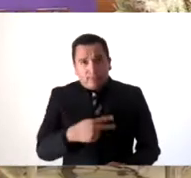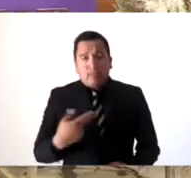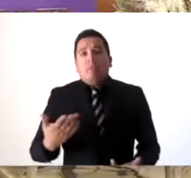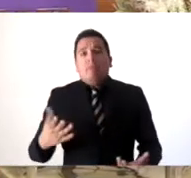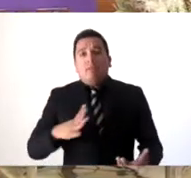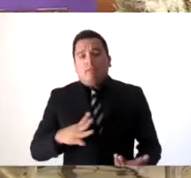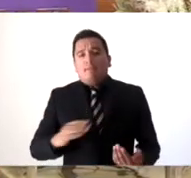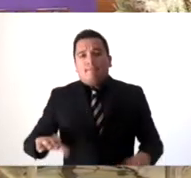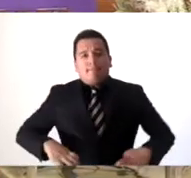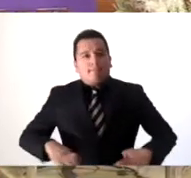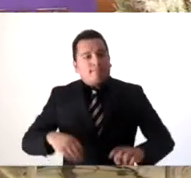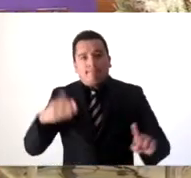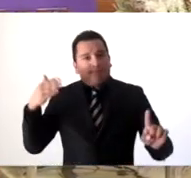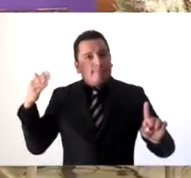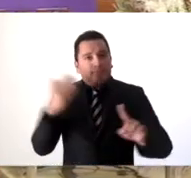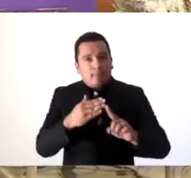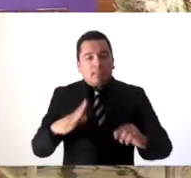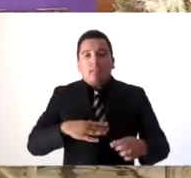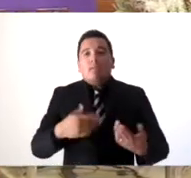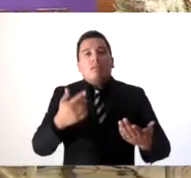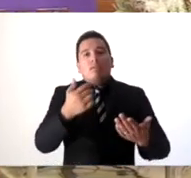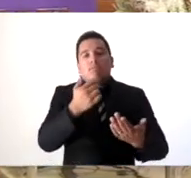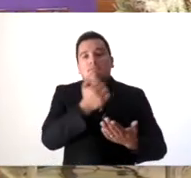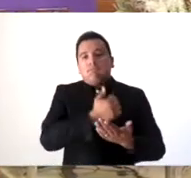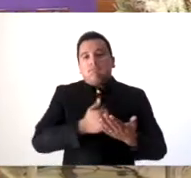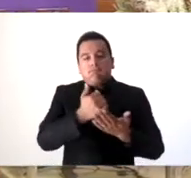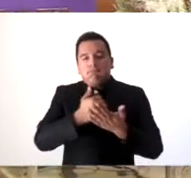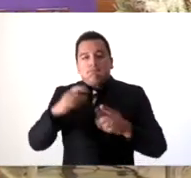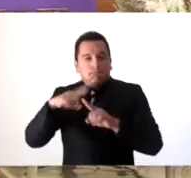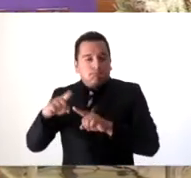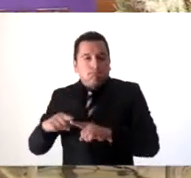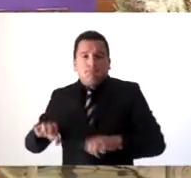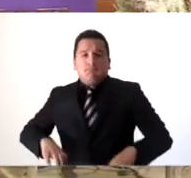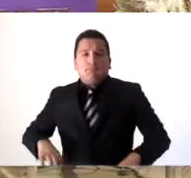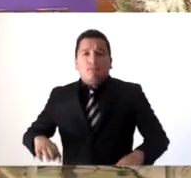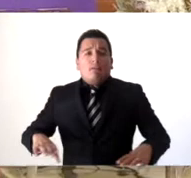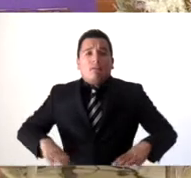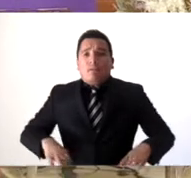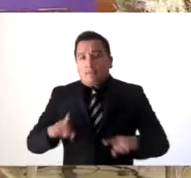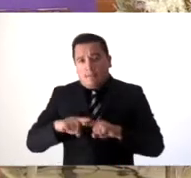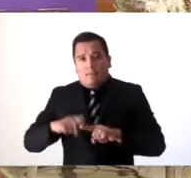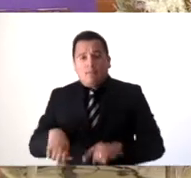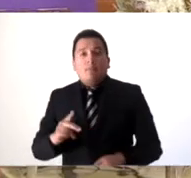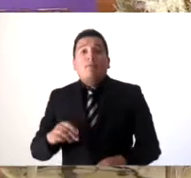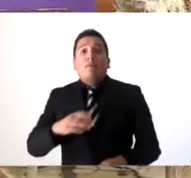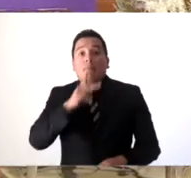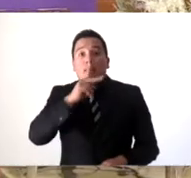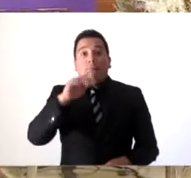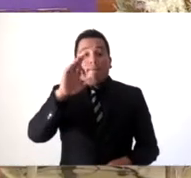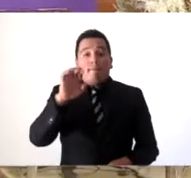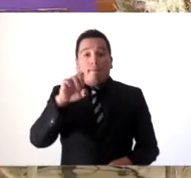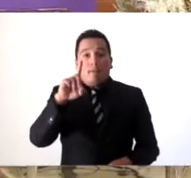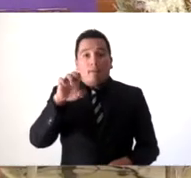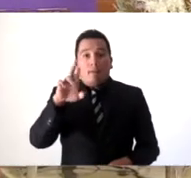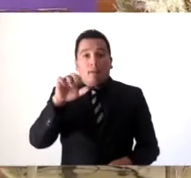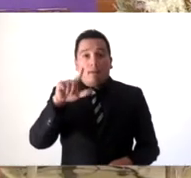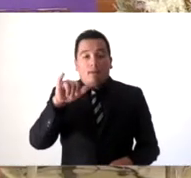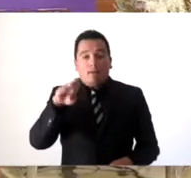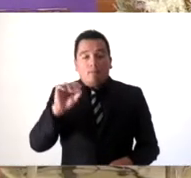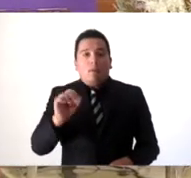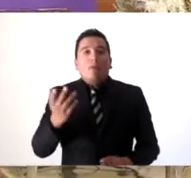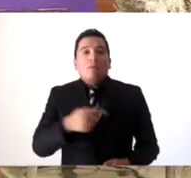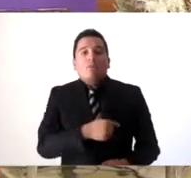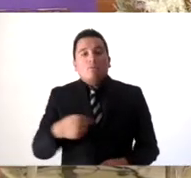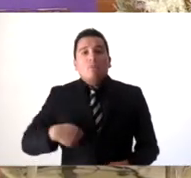es un país muy diverso. Federalismo, como bien apuntas, nos da la sensación primero de pertenencia. Es una